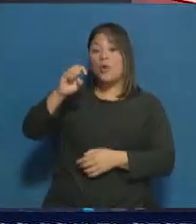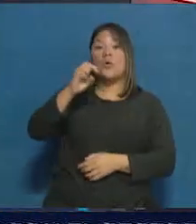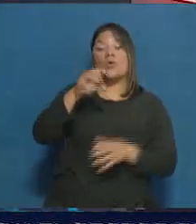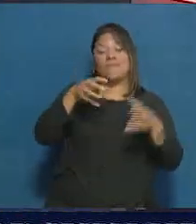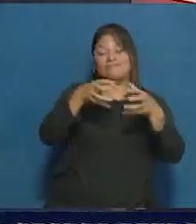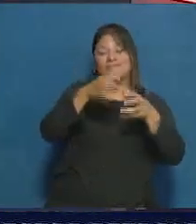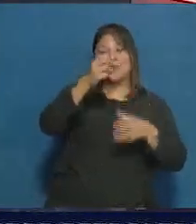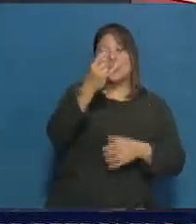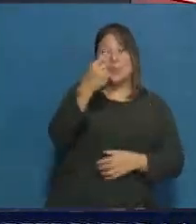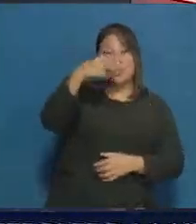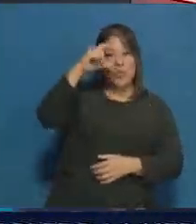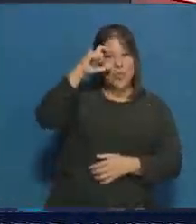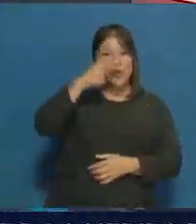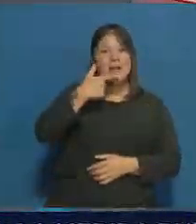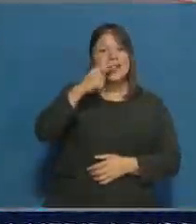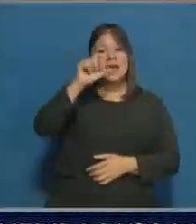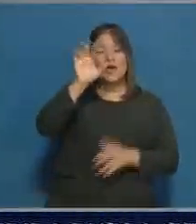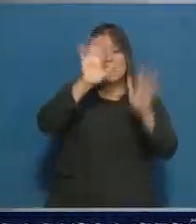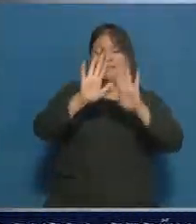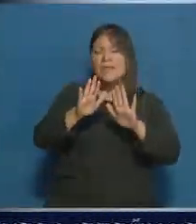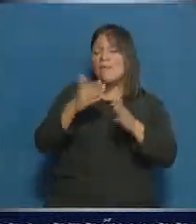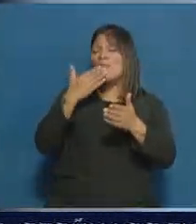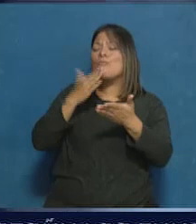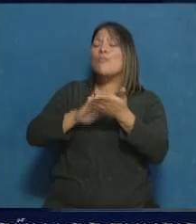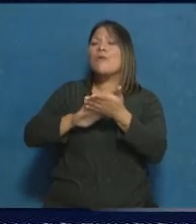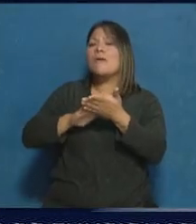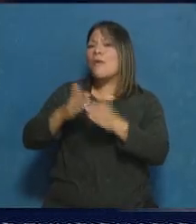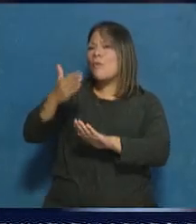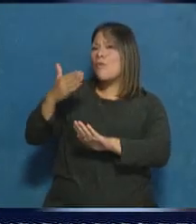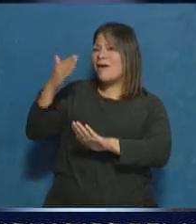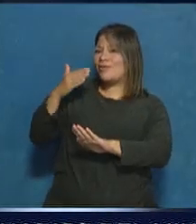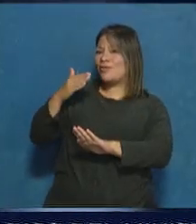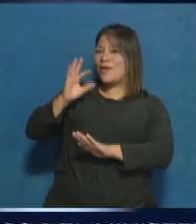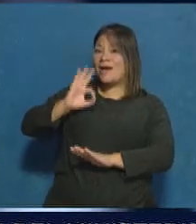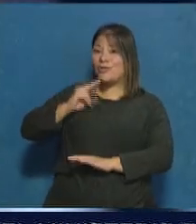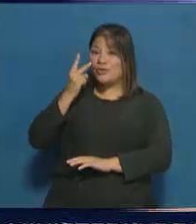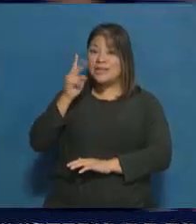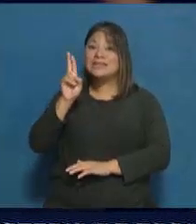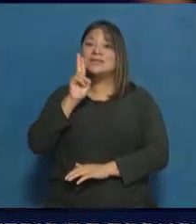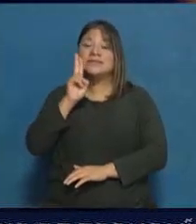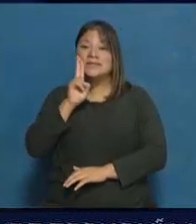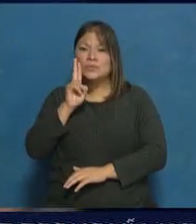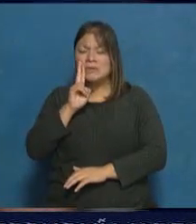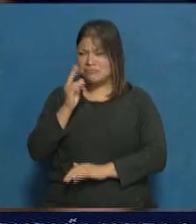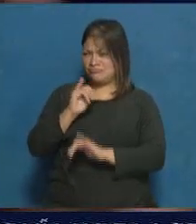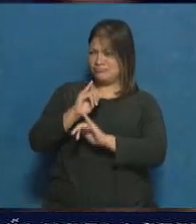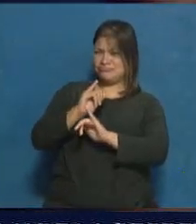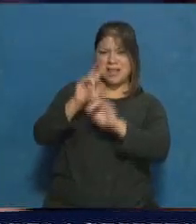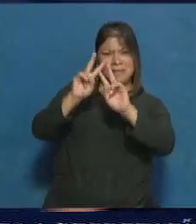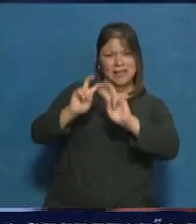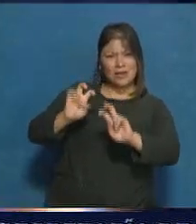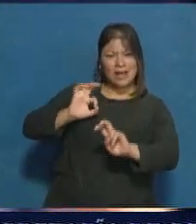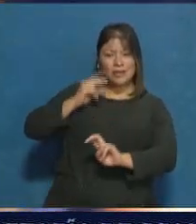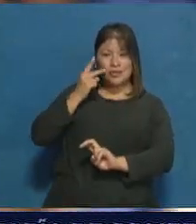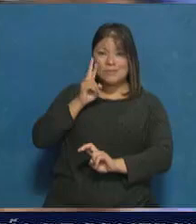se hicieron estas pruebas? En el 2019. Y uno dice, estamos hablando sobre datos del 2019. Sí, ¿qué ha arrojado